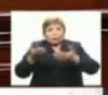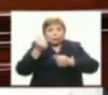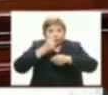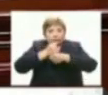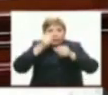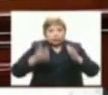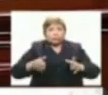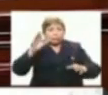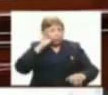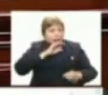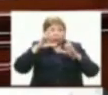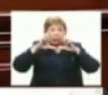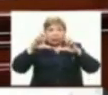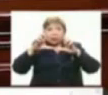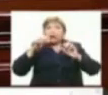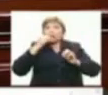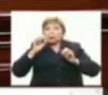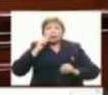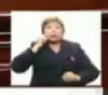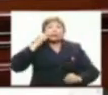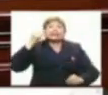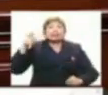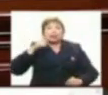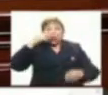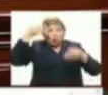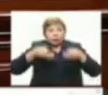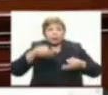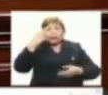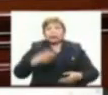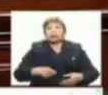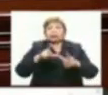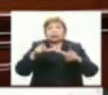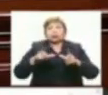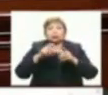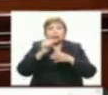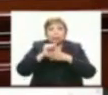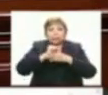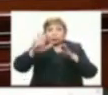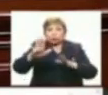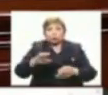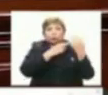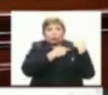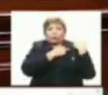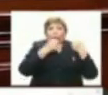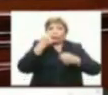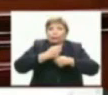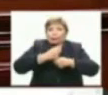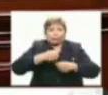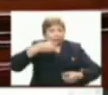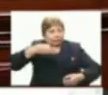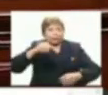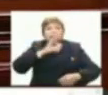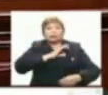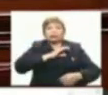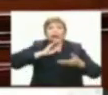funcionarios puedan acreditar su manejo del idioma originario respectivo y el ejercicio de sus funciones. Reconocimiento